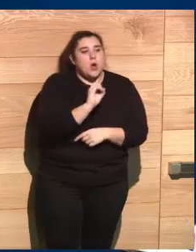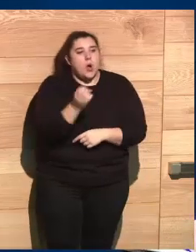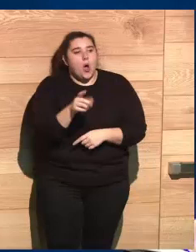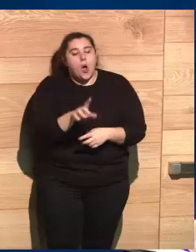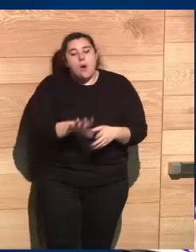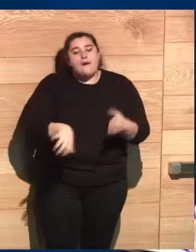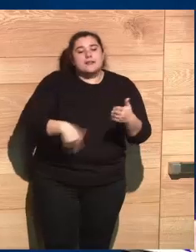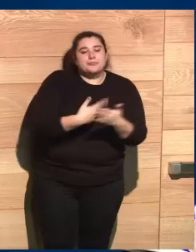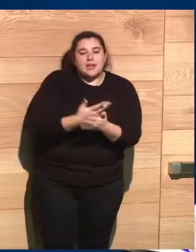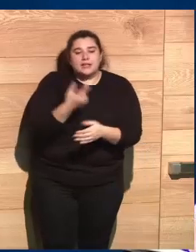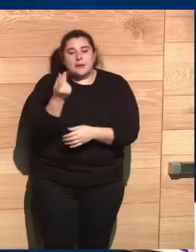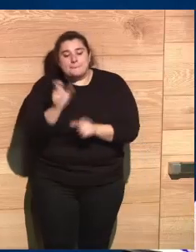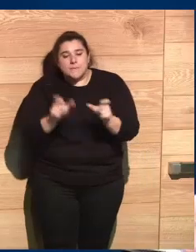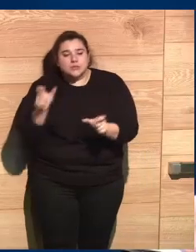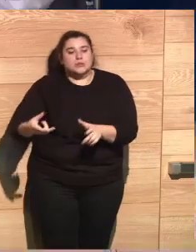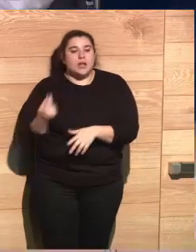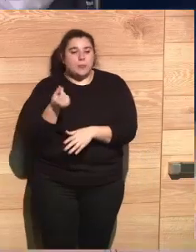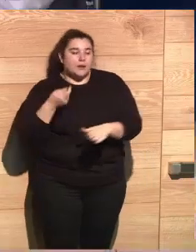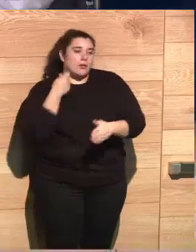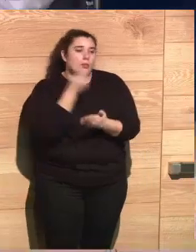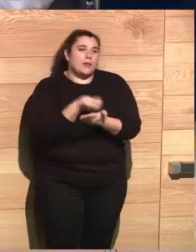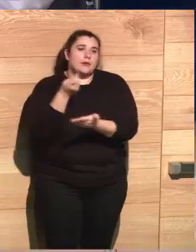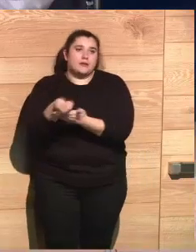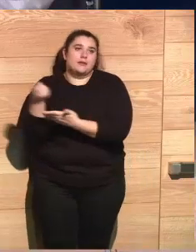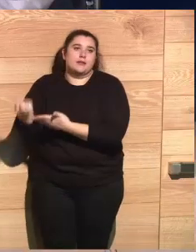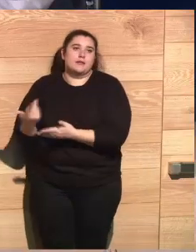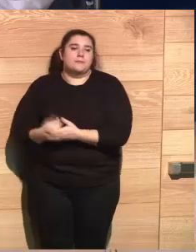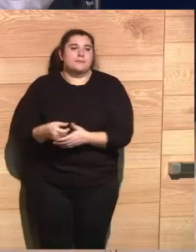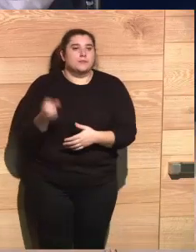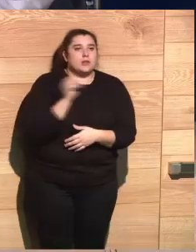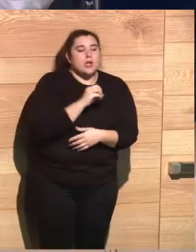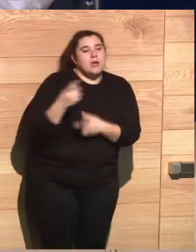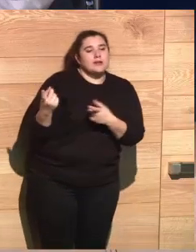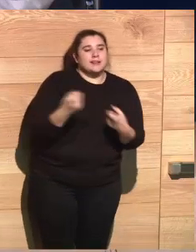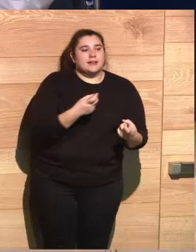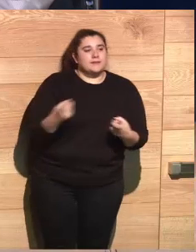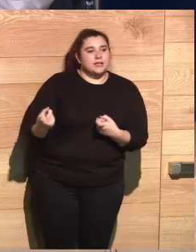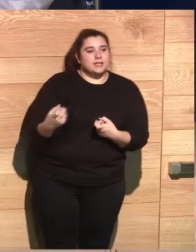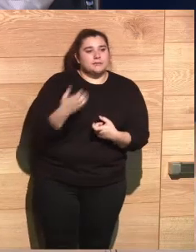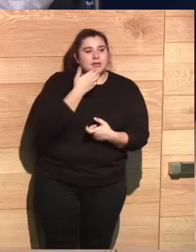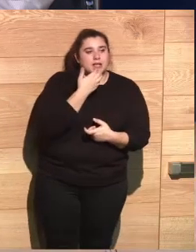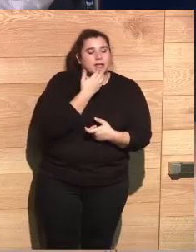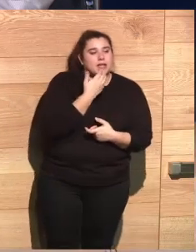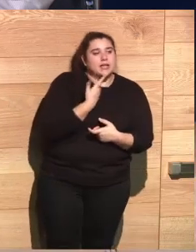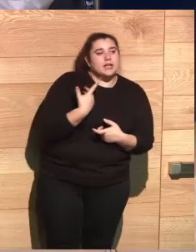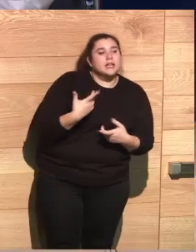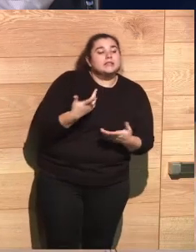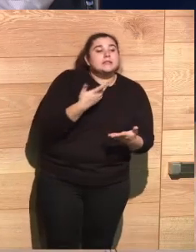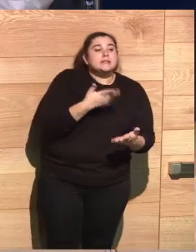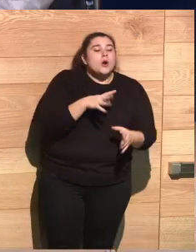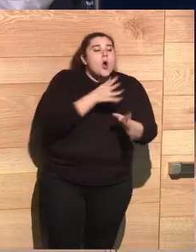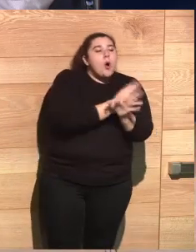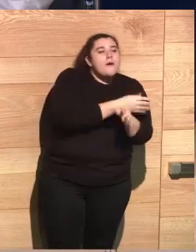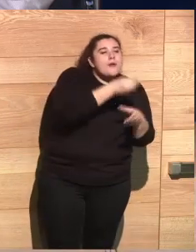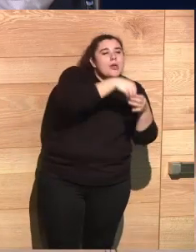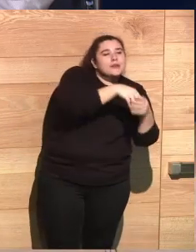pasta, ¿no? O sea, cuánta es la necesidad de comprarte una nave guay en el EVE Online, ¿no? que tienes antes